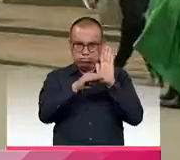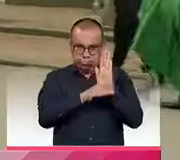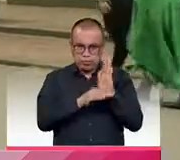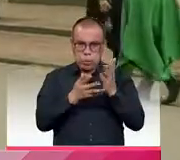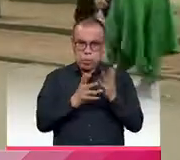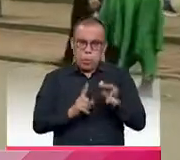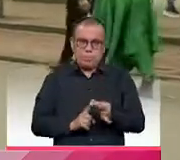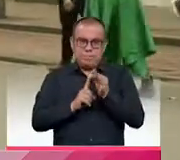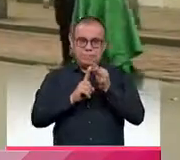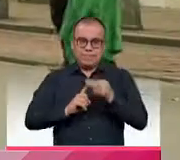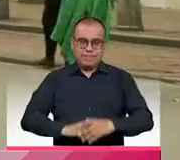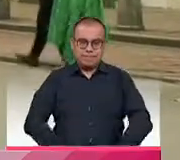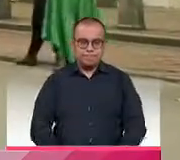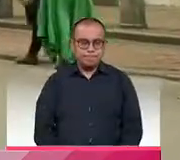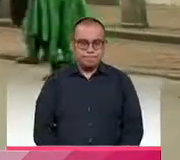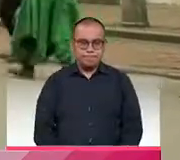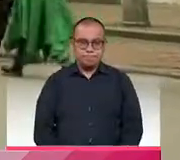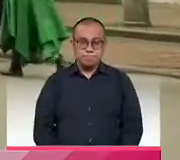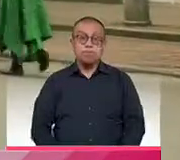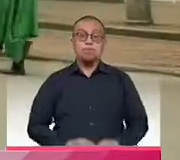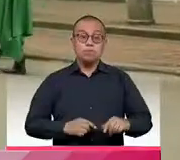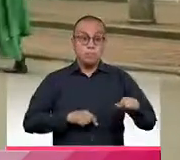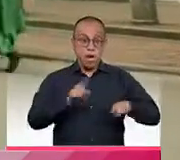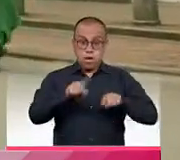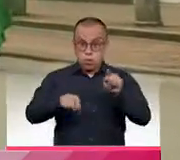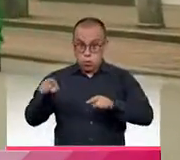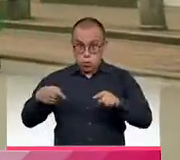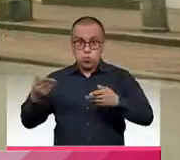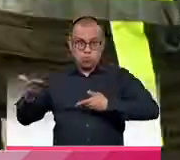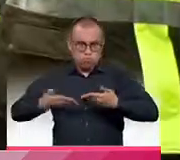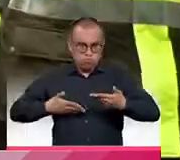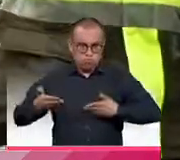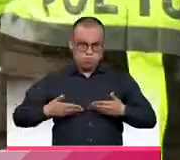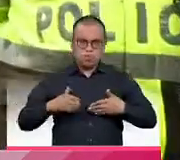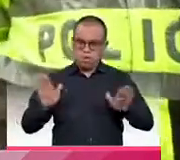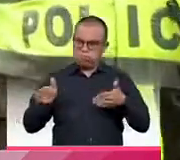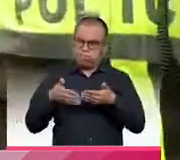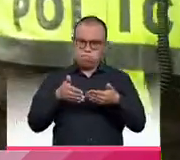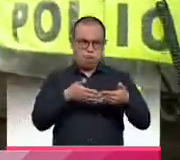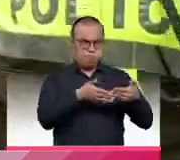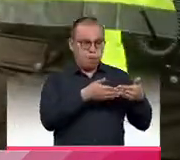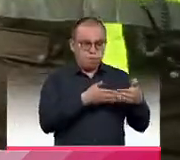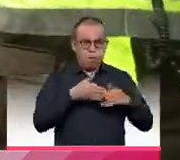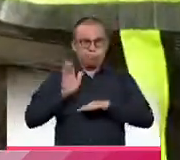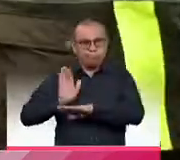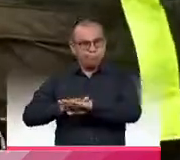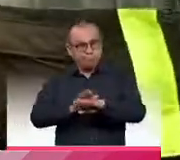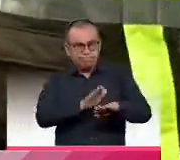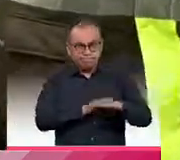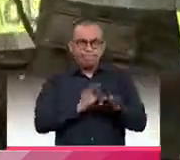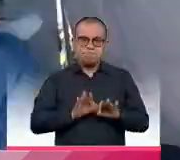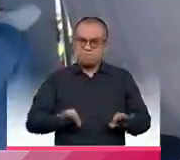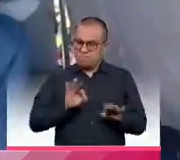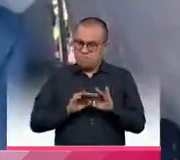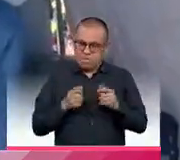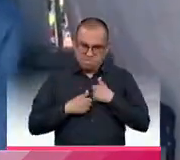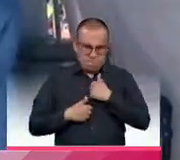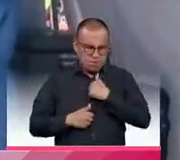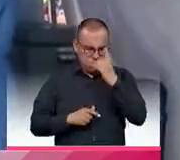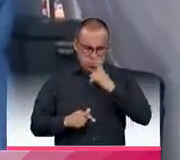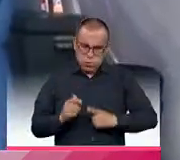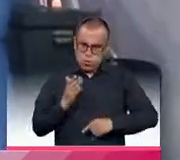excepciones especiales. Los dueños de varios establecimientos que acataron las medidas de bioseguridad a los que las autoridades les hicieron observaciones cerraron de manera